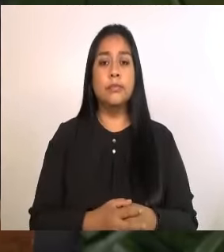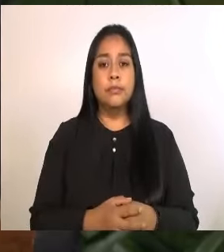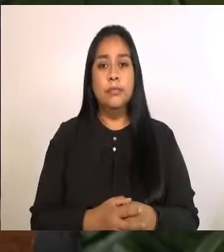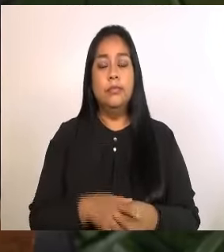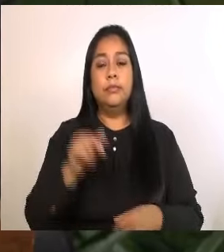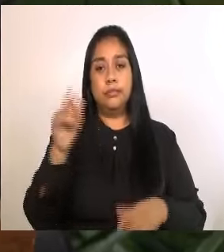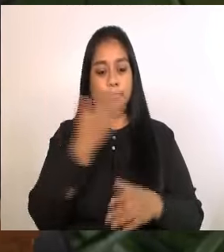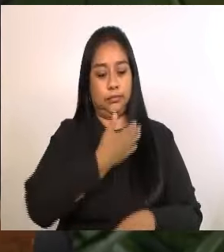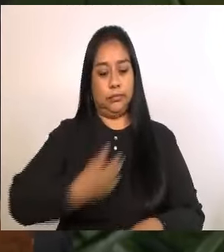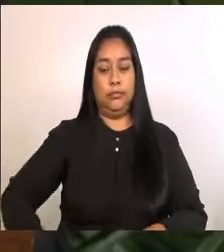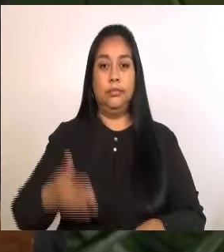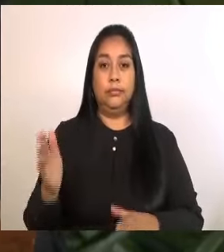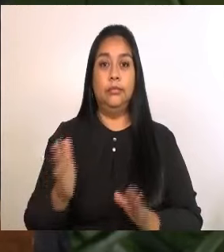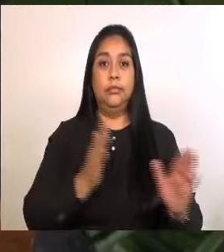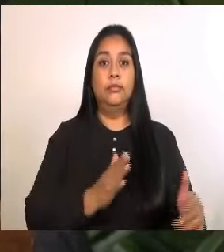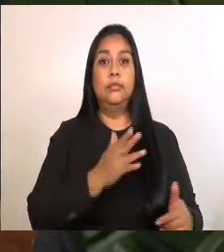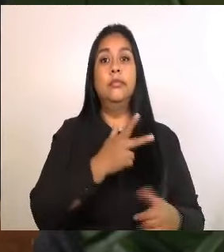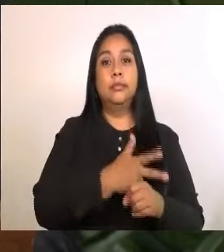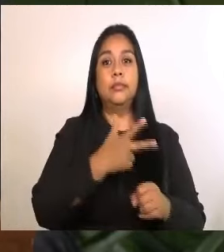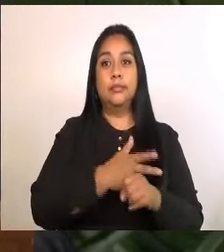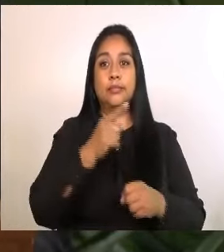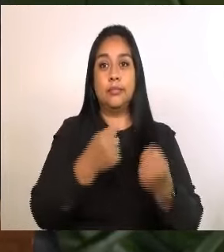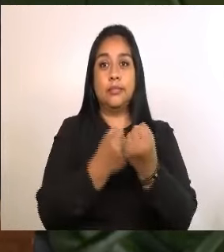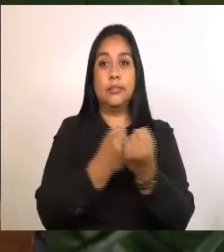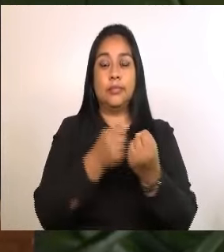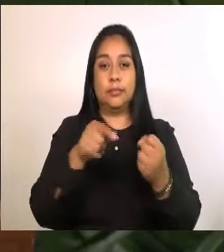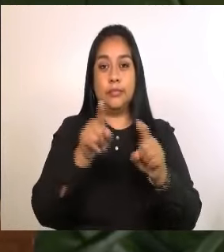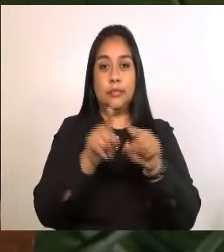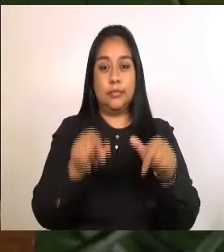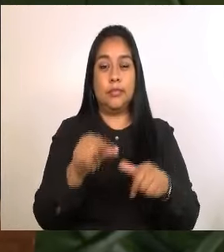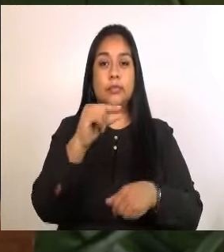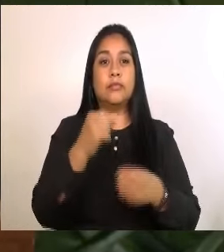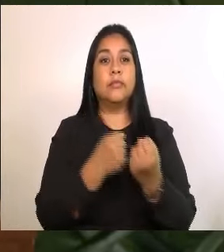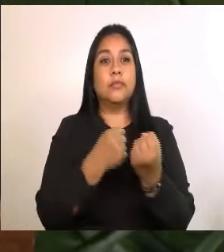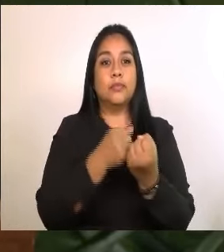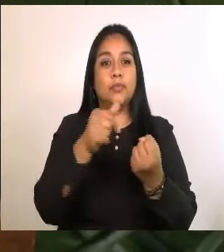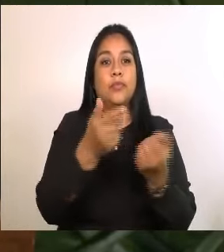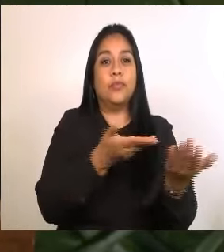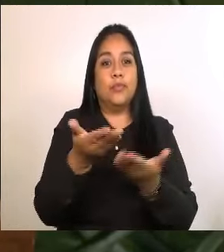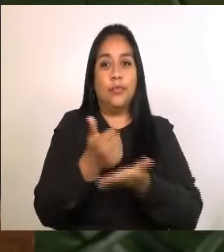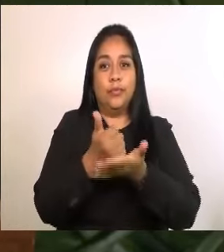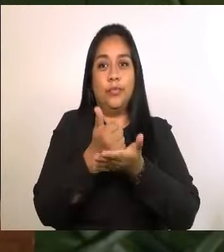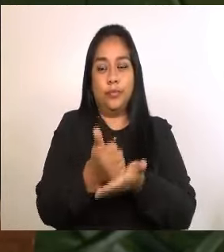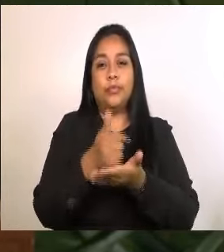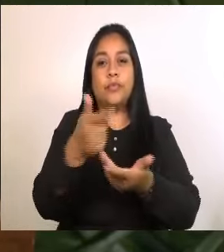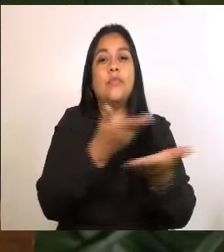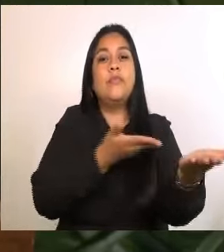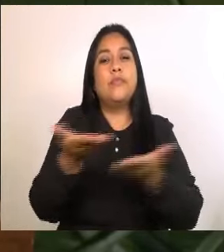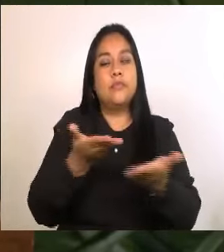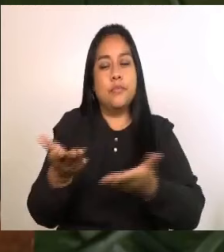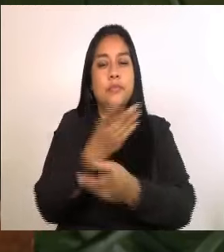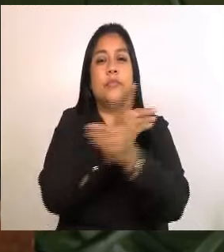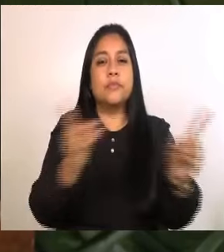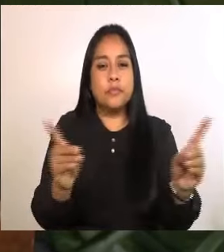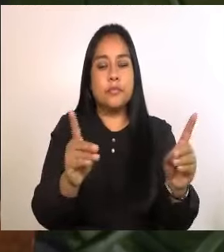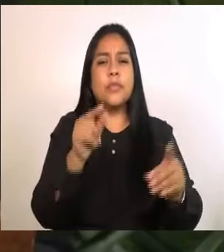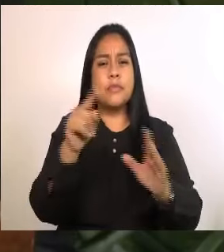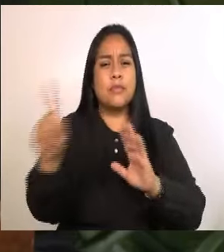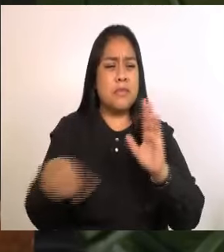El gobierno de Guatemala sostiene su apoyo y colaboración con quienes trabajan al servicio de la democracia. Una